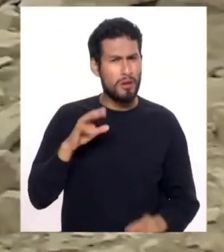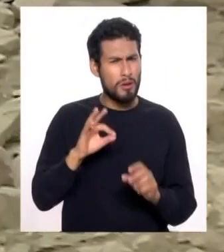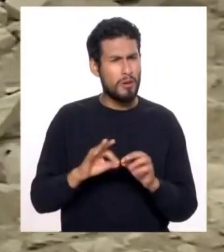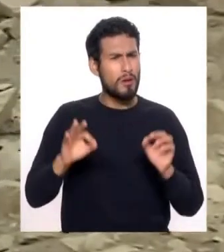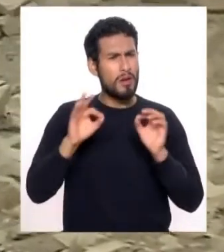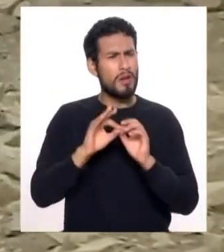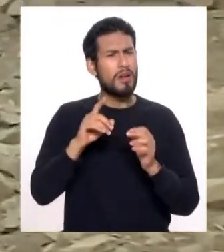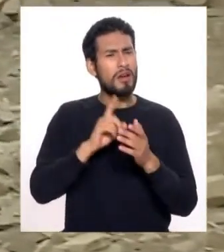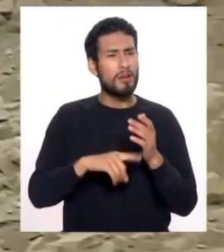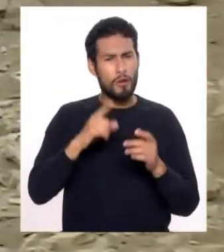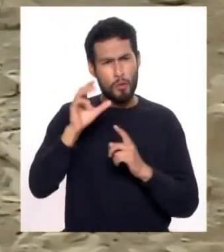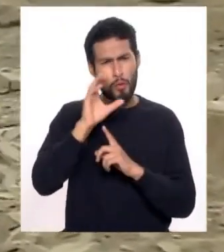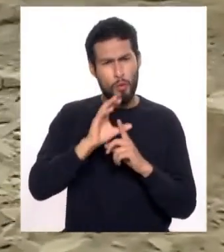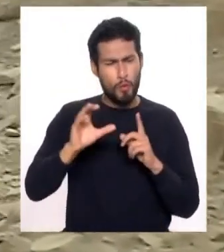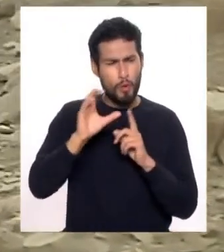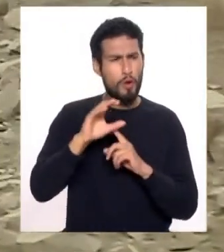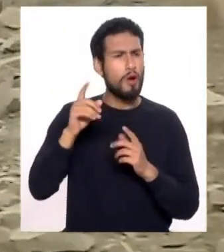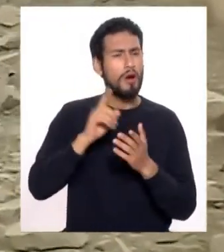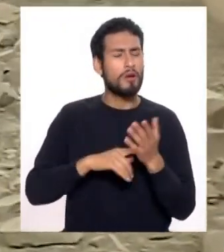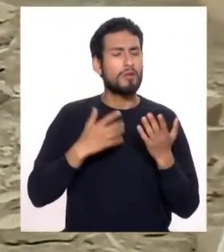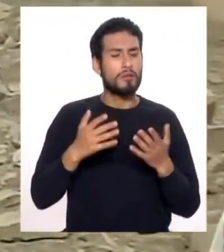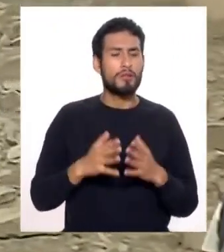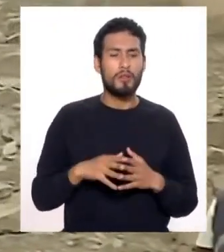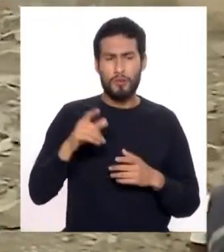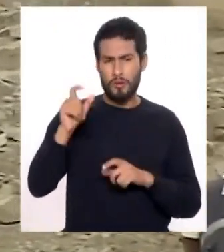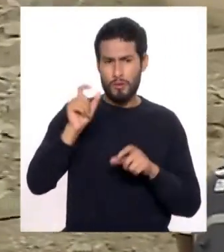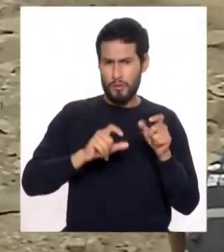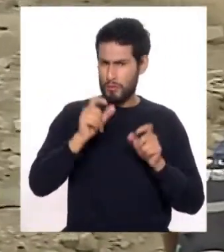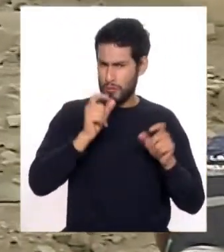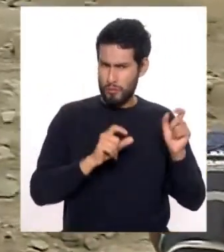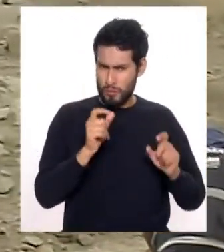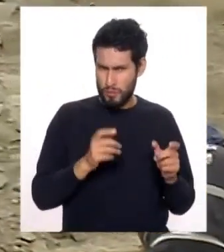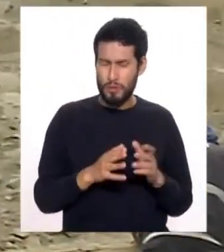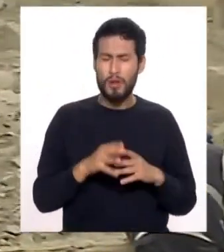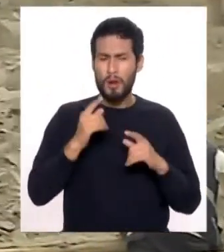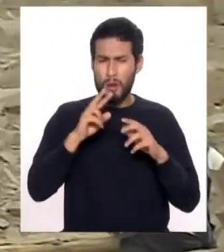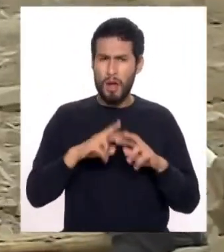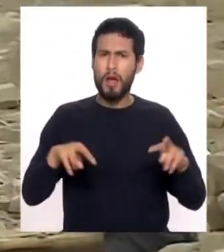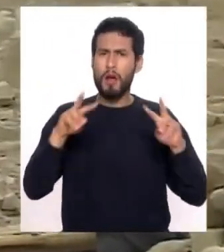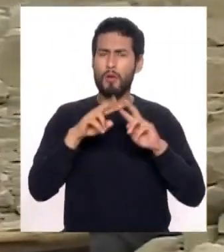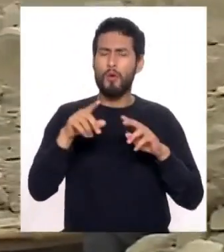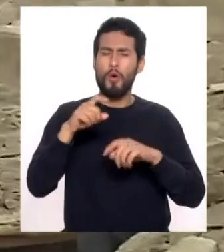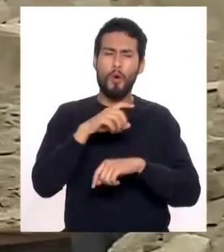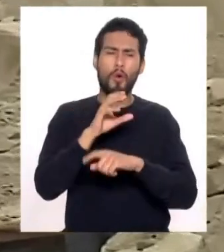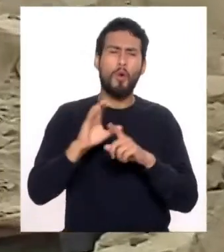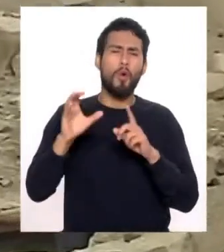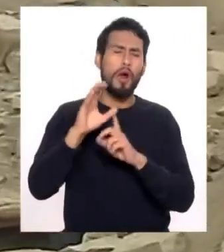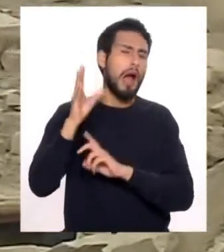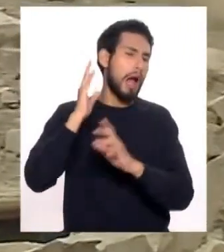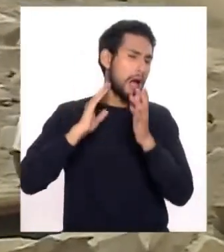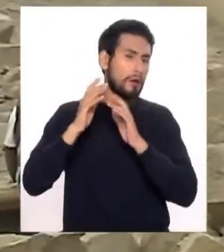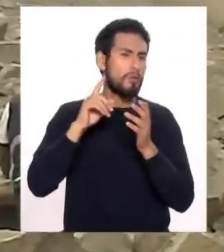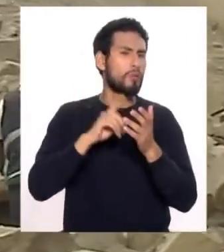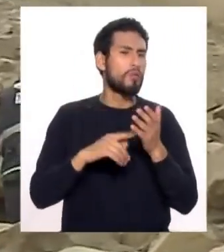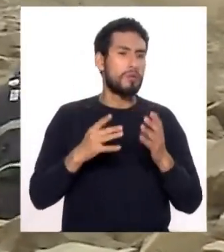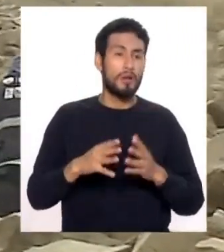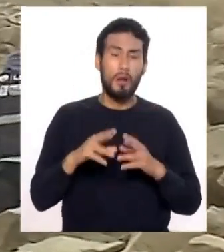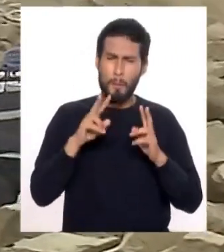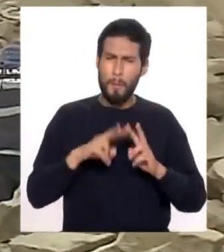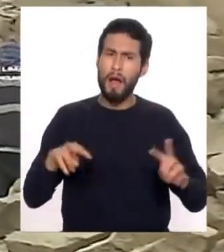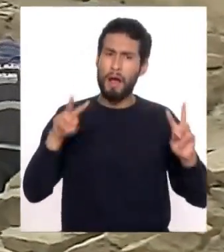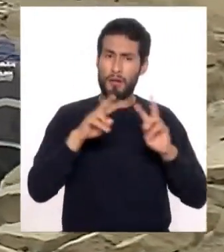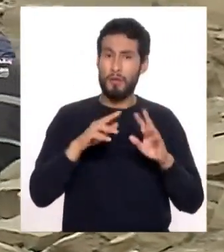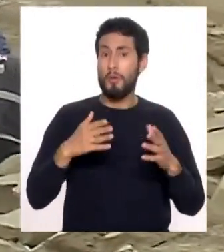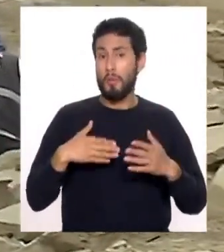poco rescatar la cultura que va de la mano mucho con la población. Y poder revalorarla también nos indica mucho el valor que